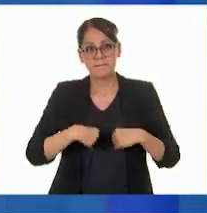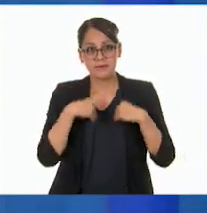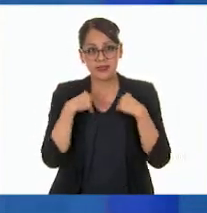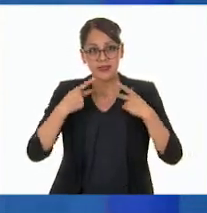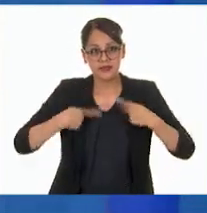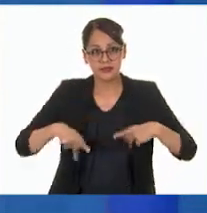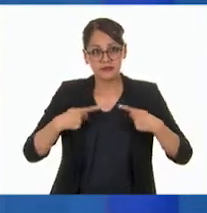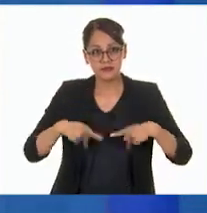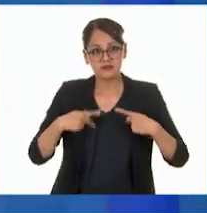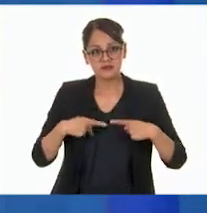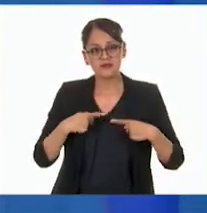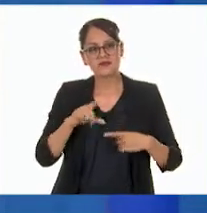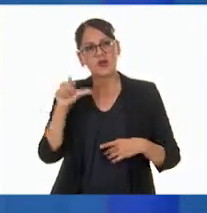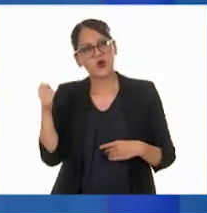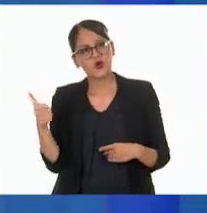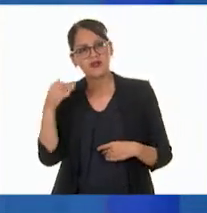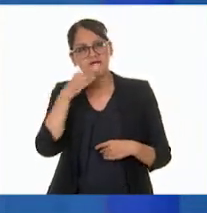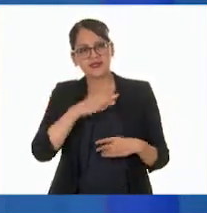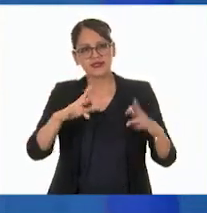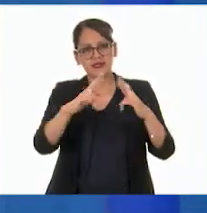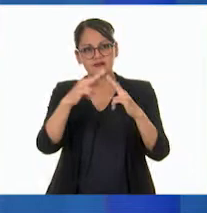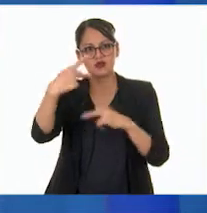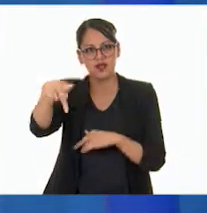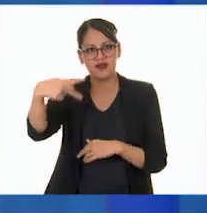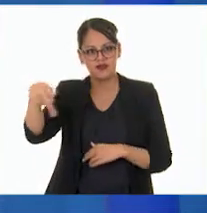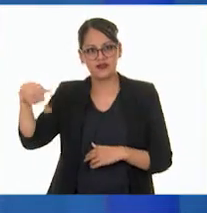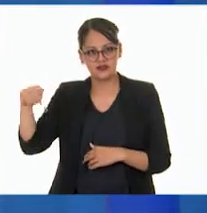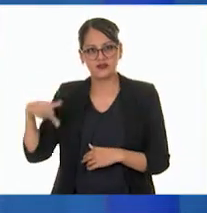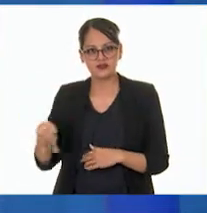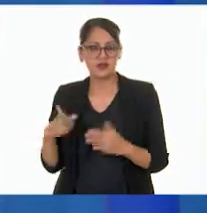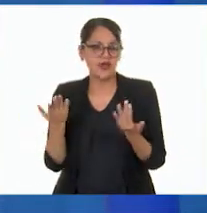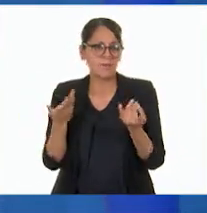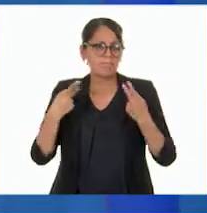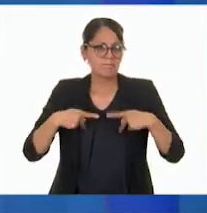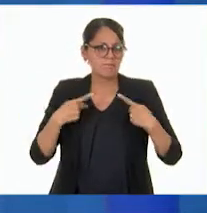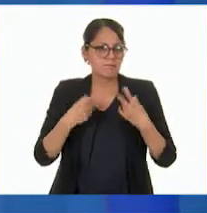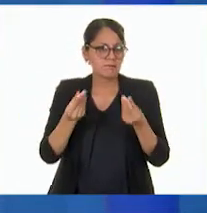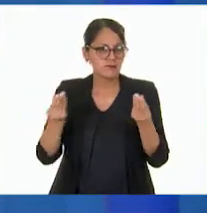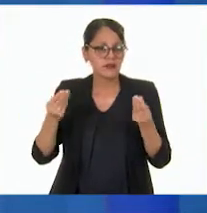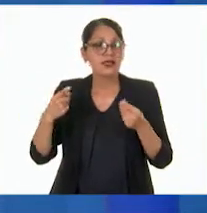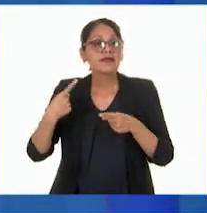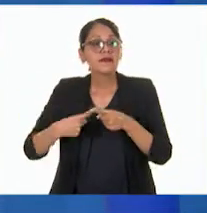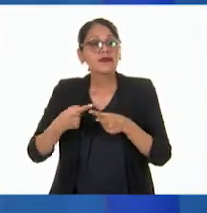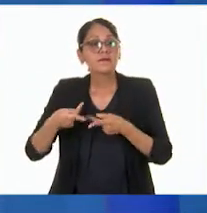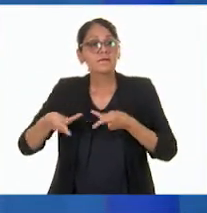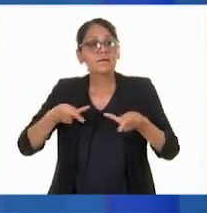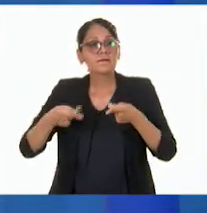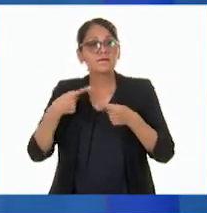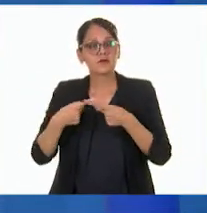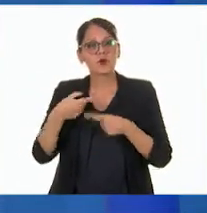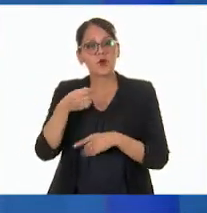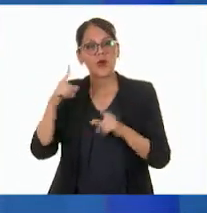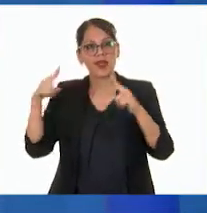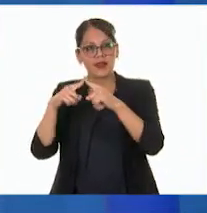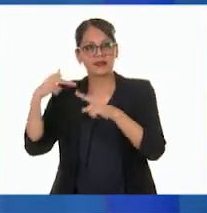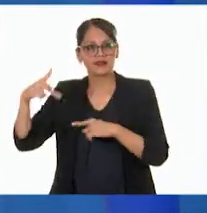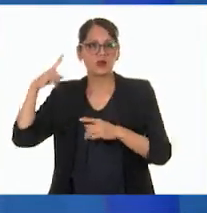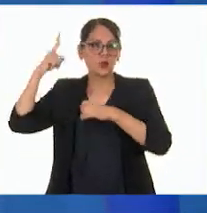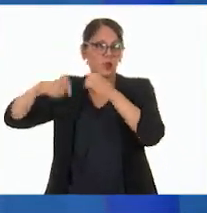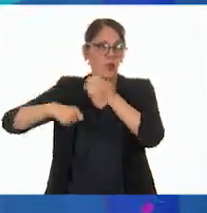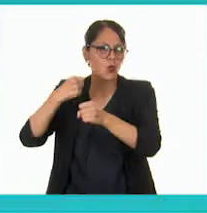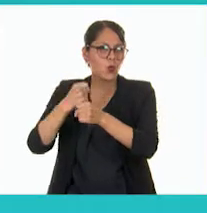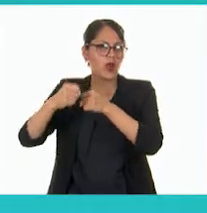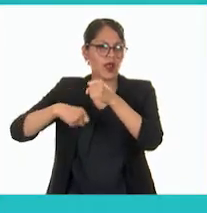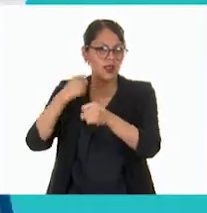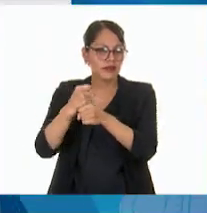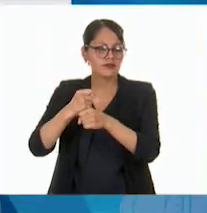aquella época eran las fiestas religiosas, muchas de las cuales las organizaba la iglesia a lo largo de todo el año.